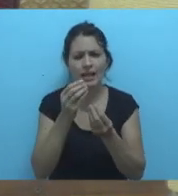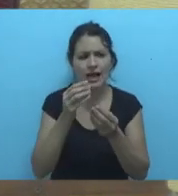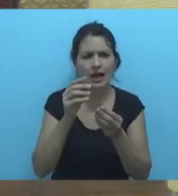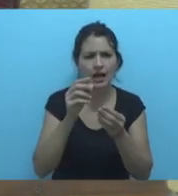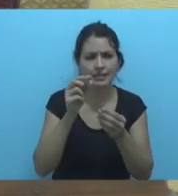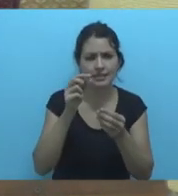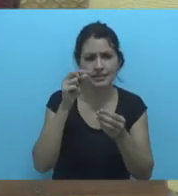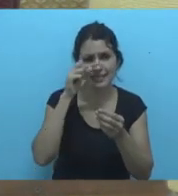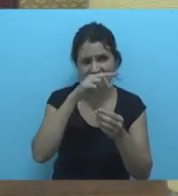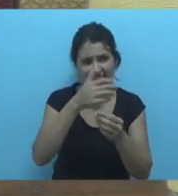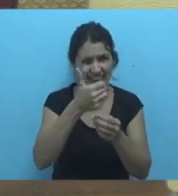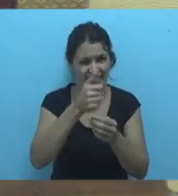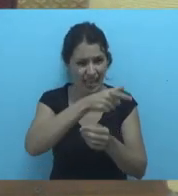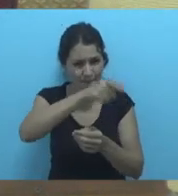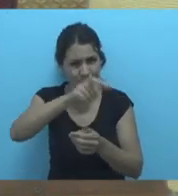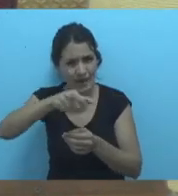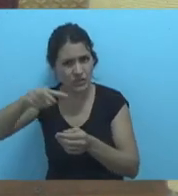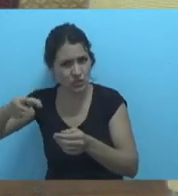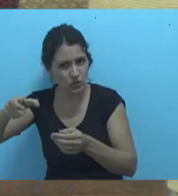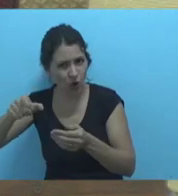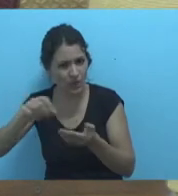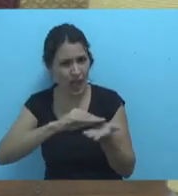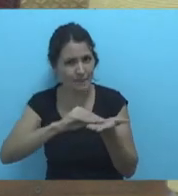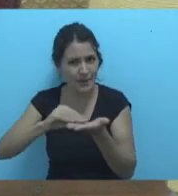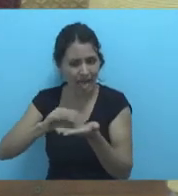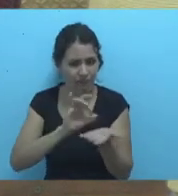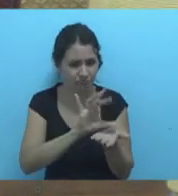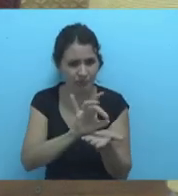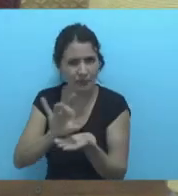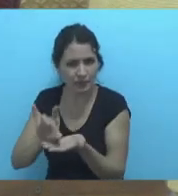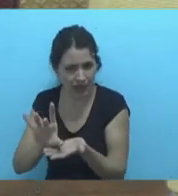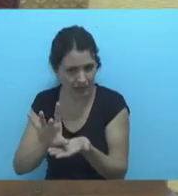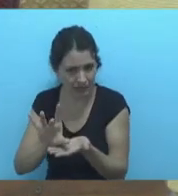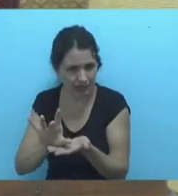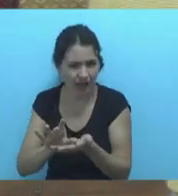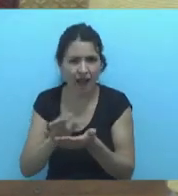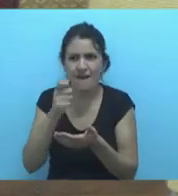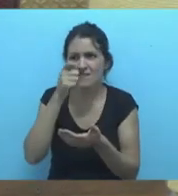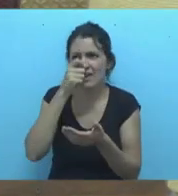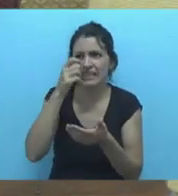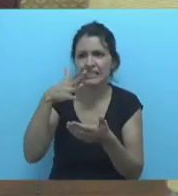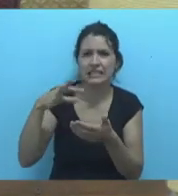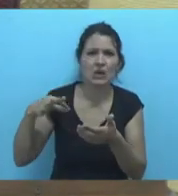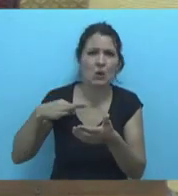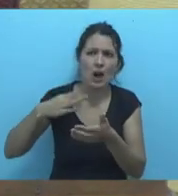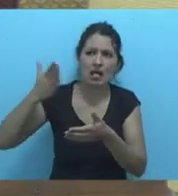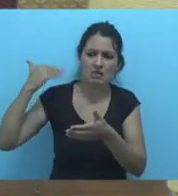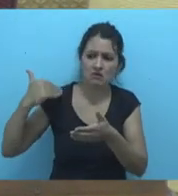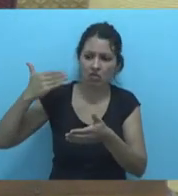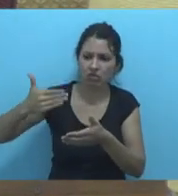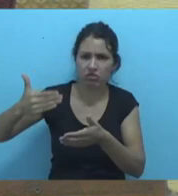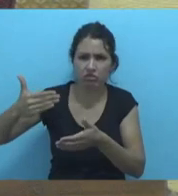años, con una edad promedio de los trabajadores que supera los 40 años. La gente está desesperada, no sabe bien